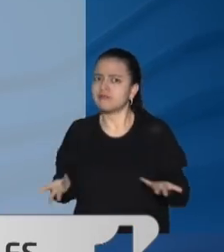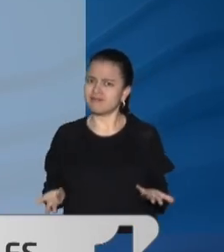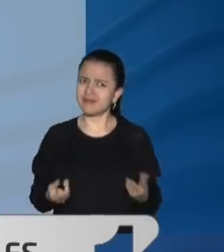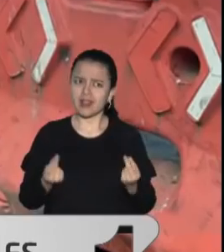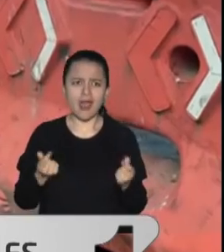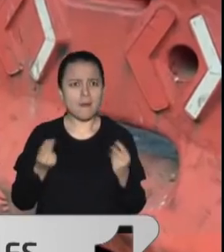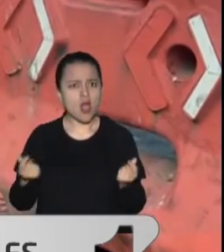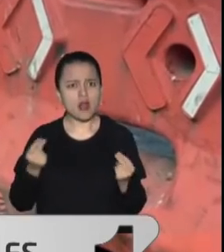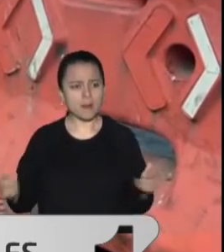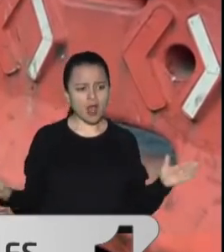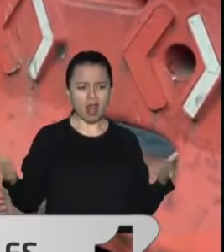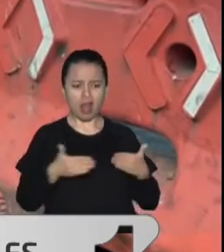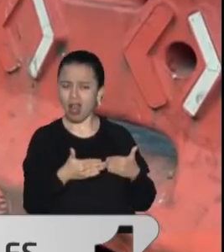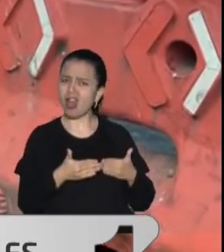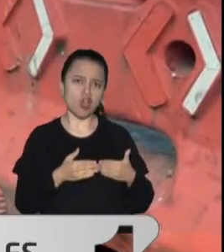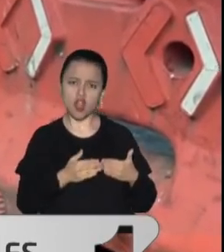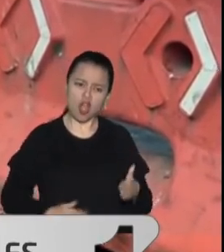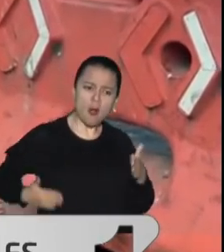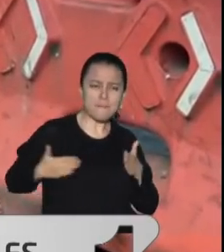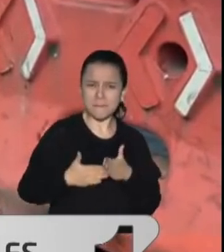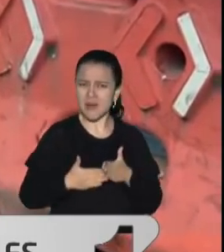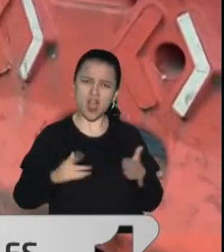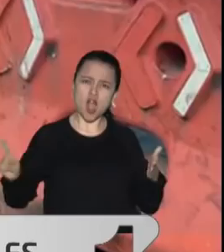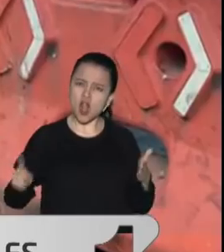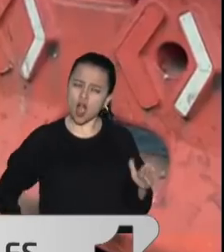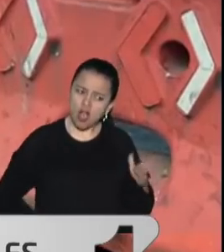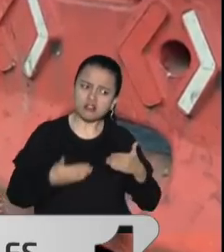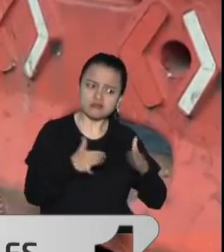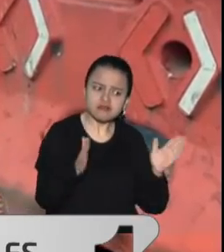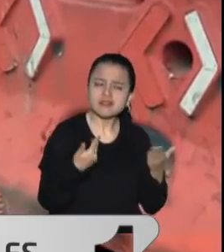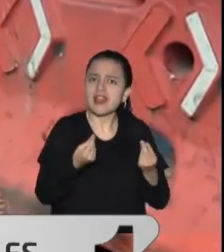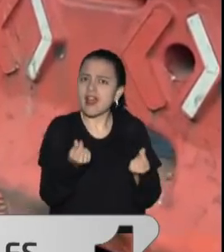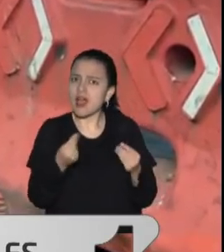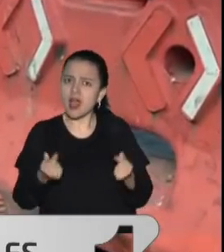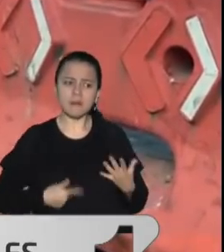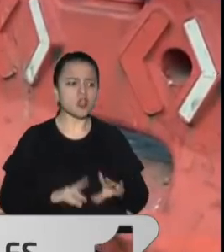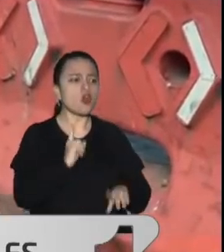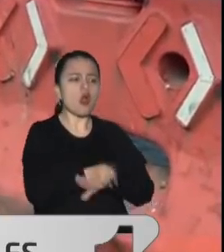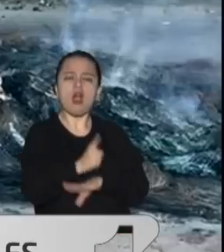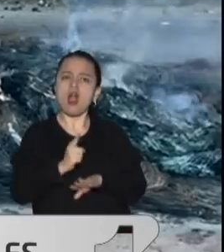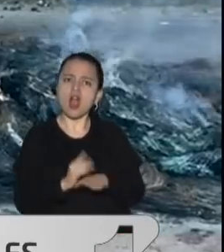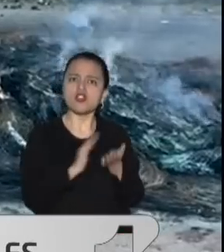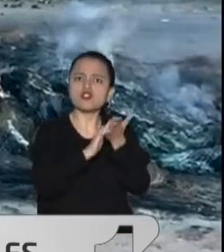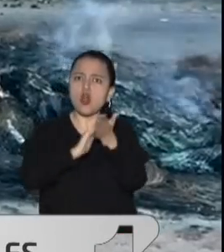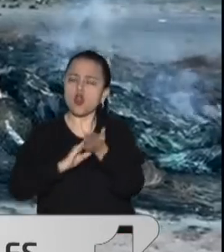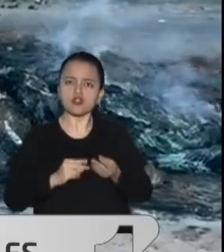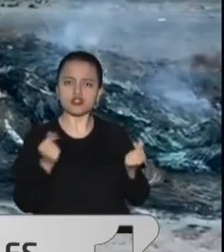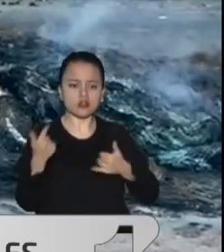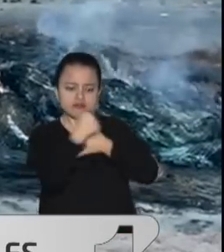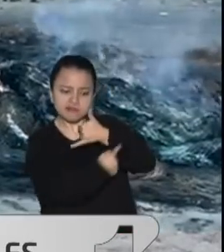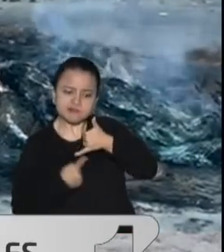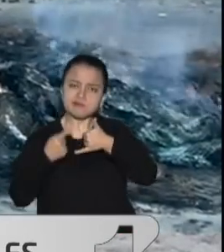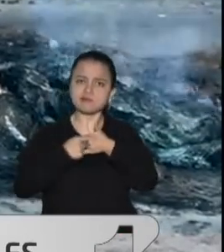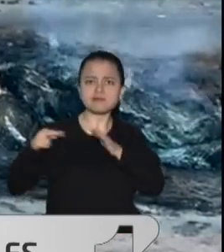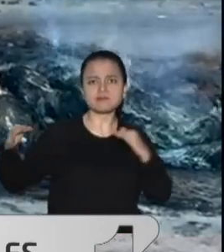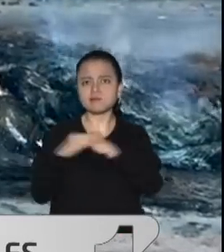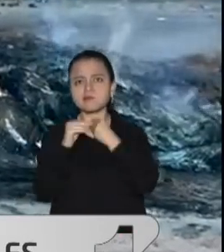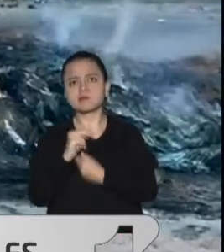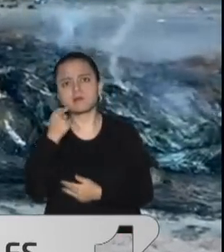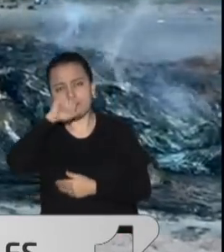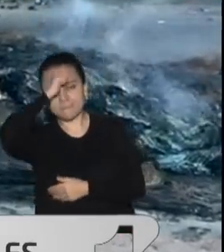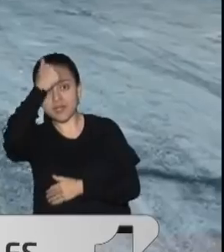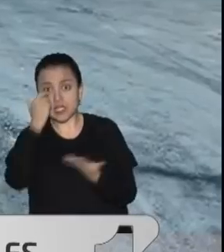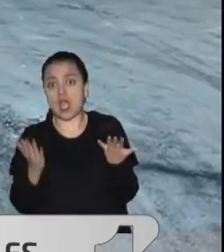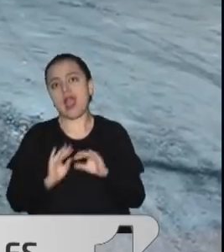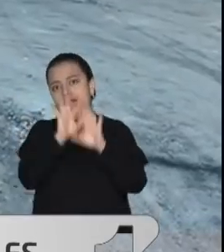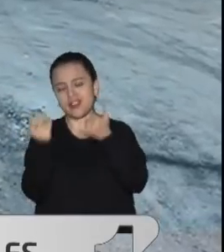estancias, todas las ramas de la fuerza pública y cada elemento para desbloquear las vías del país y, por supuesto, que lleguen al centro del país y a